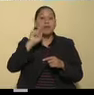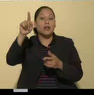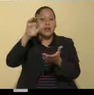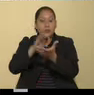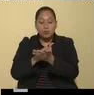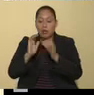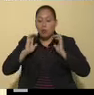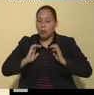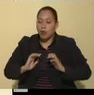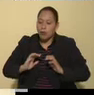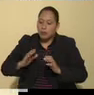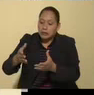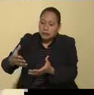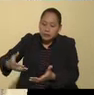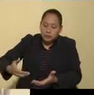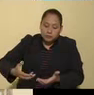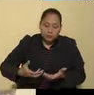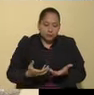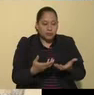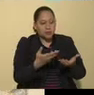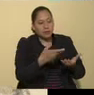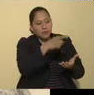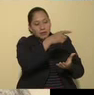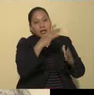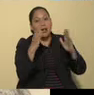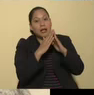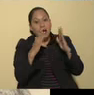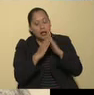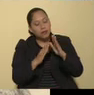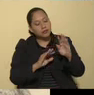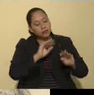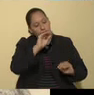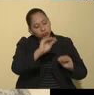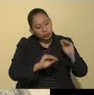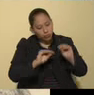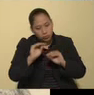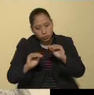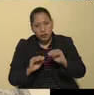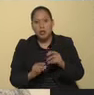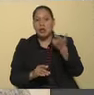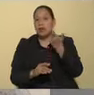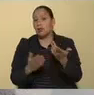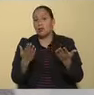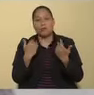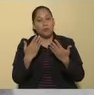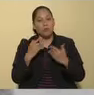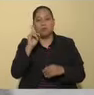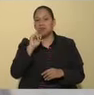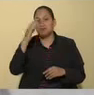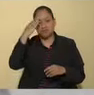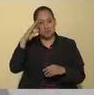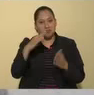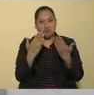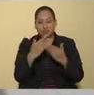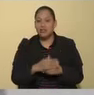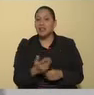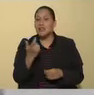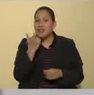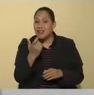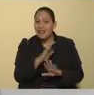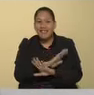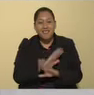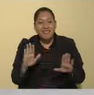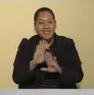recoge el cuerpo, lo lleva a su casa, pero no tenía dinero la señora. No tenía